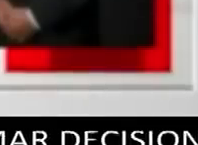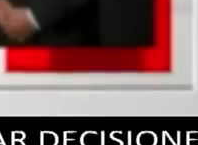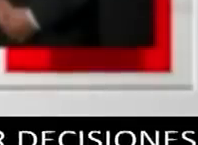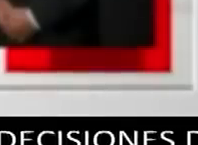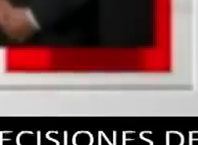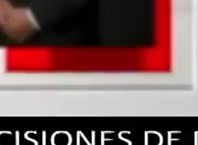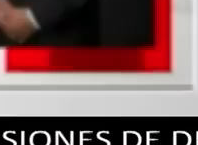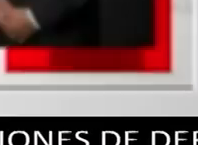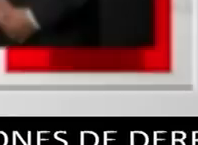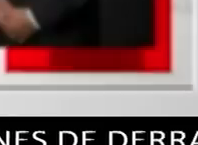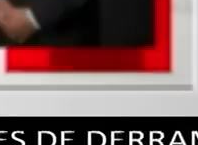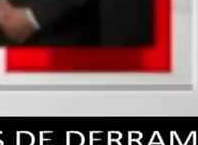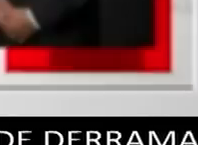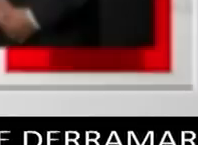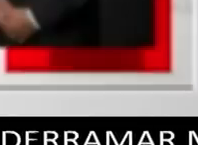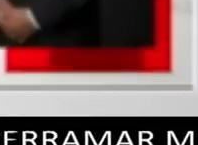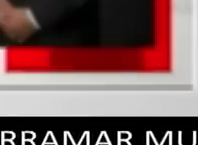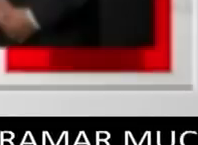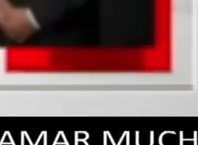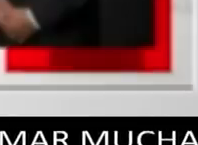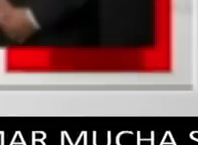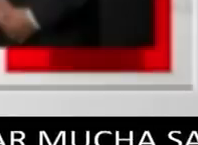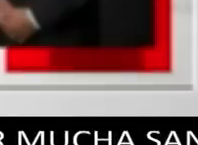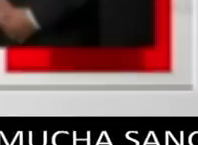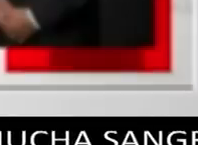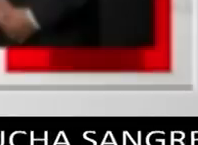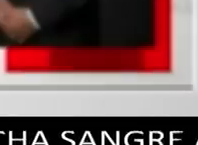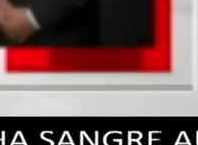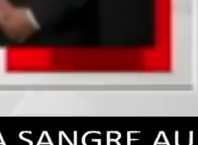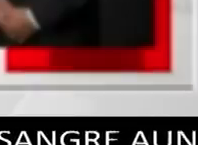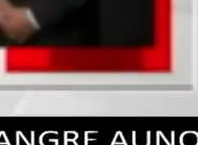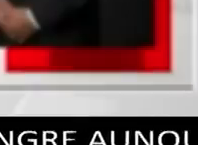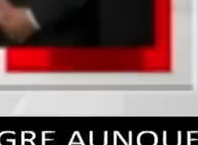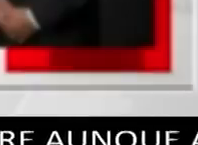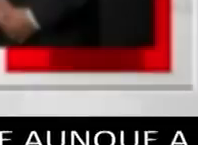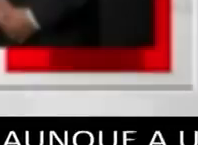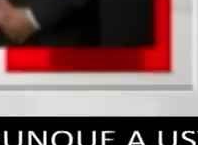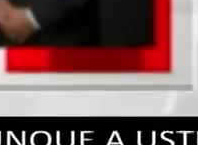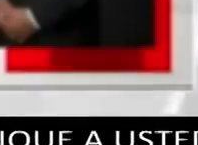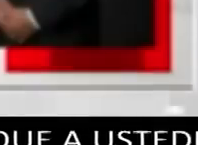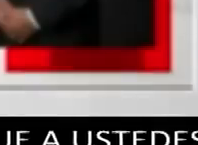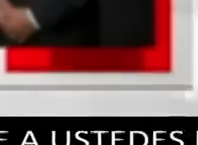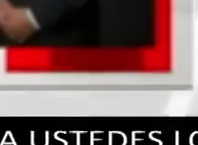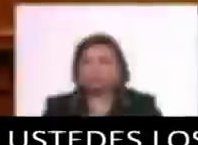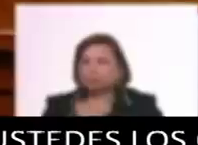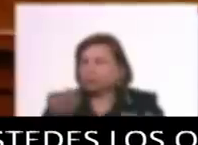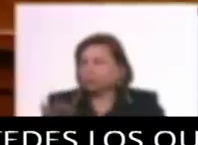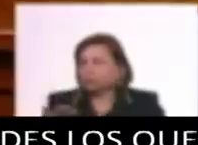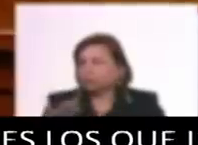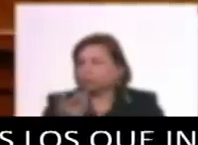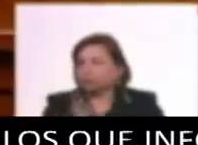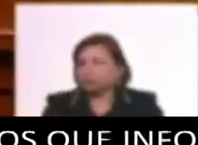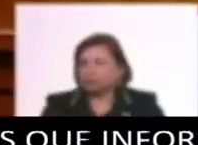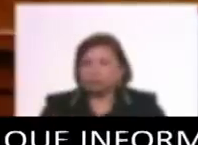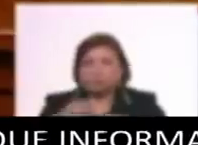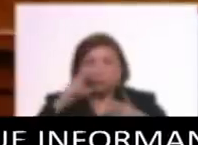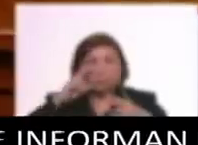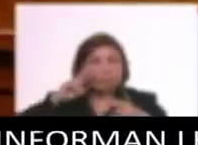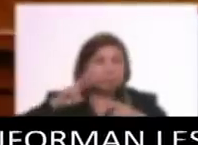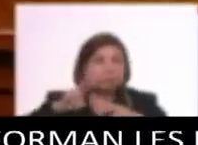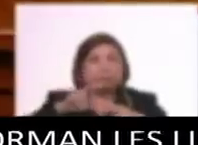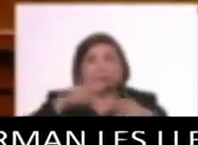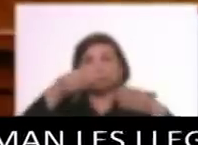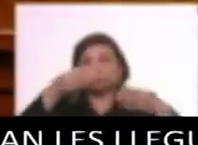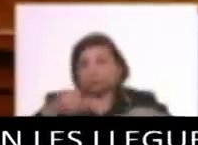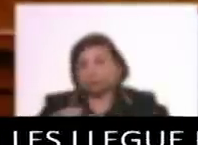llegar a nada más? ¿Es lo máximo que puede determinar el Congreso para condenar este tipo de expresiones, o